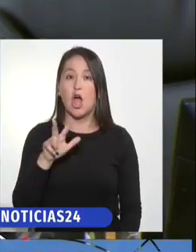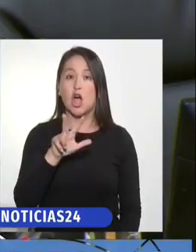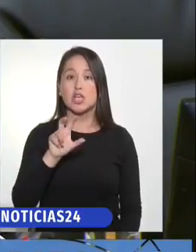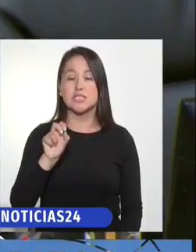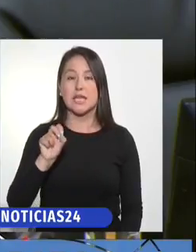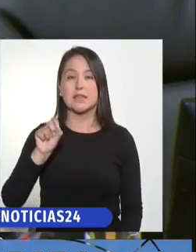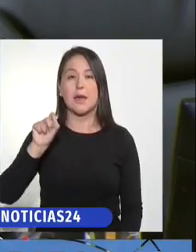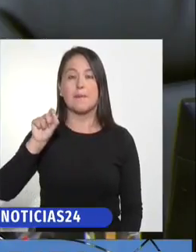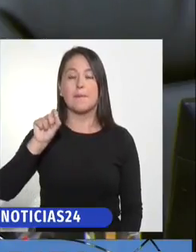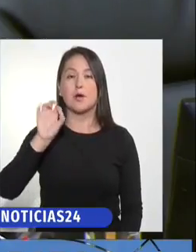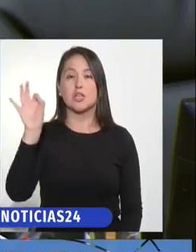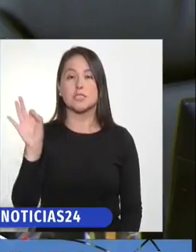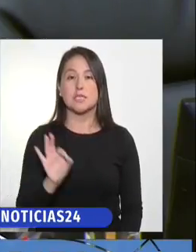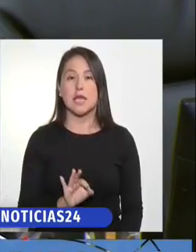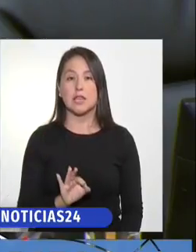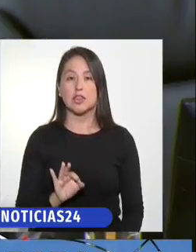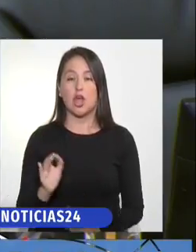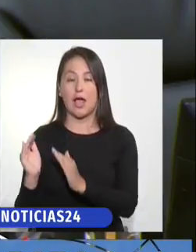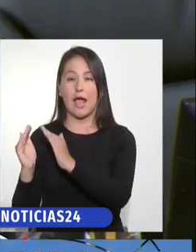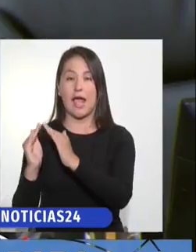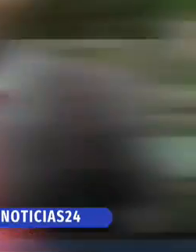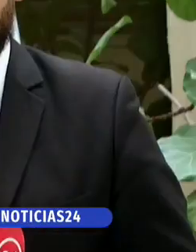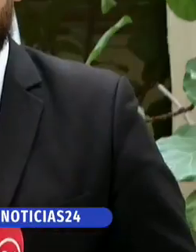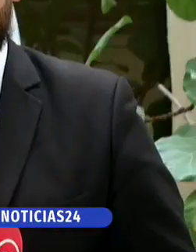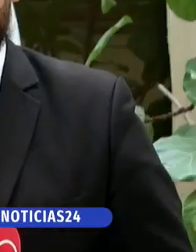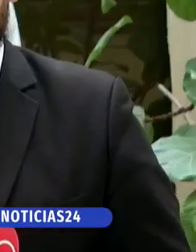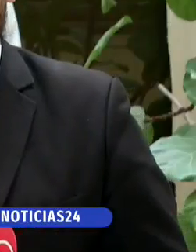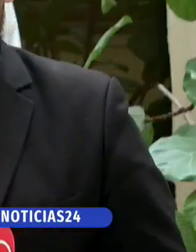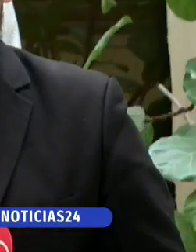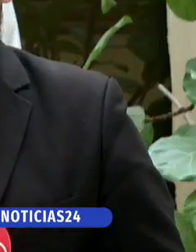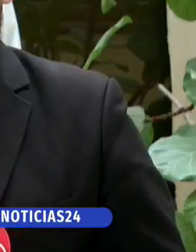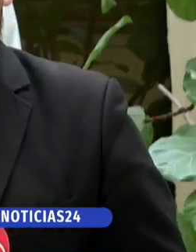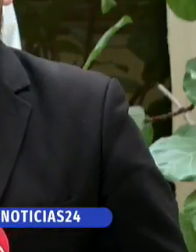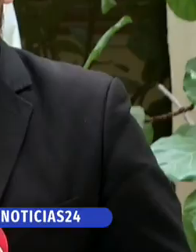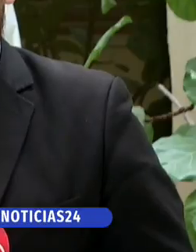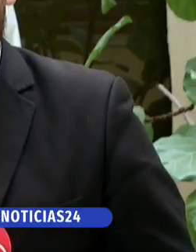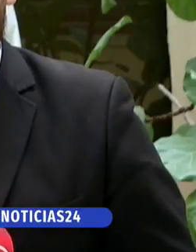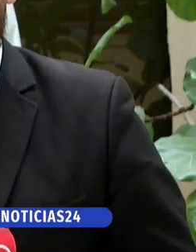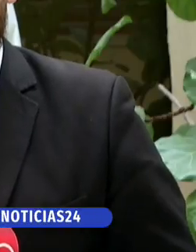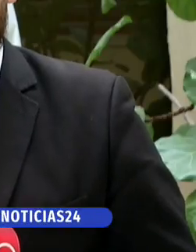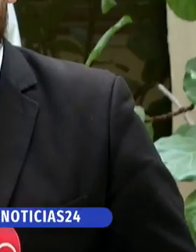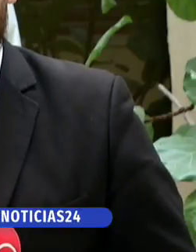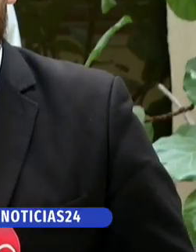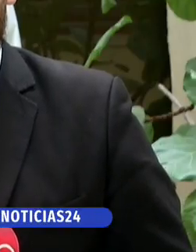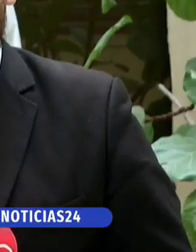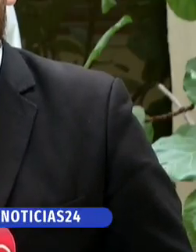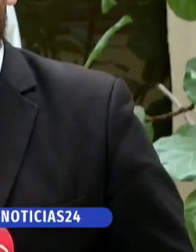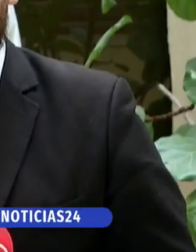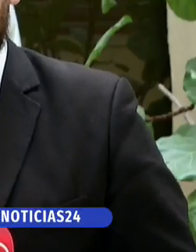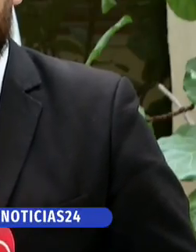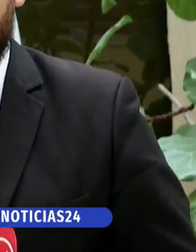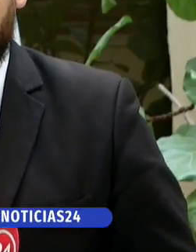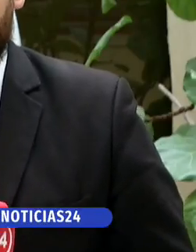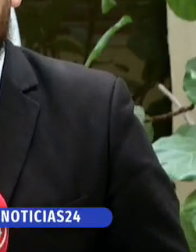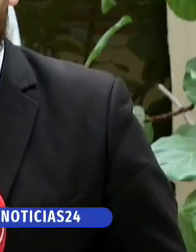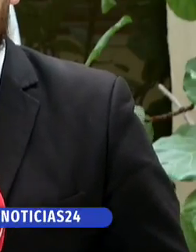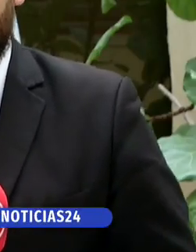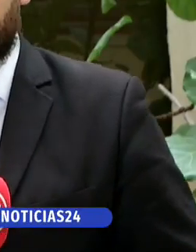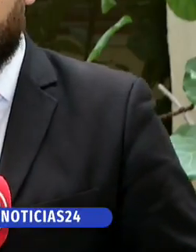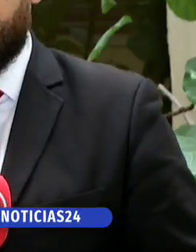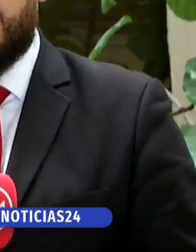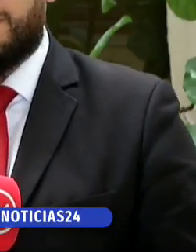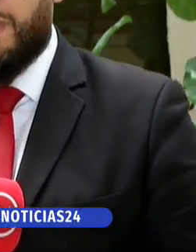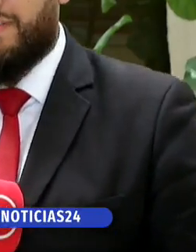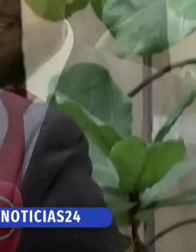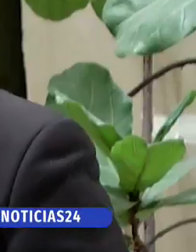secretario general de la presidencia, Felipe Ward, para entregar más detalles de lo que se está discutiendo en el Congreso, en la Cámara Alta. Kevin. Sí, justamente,